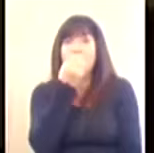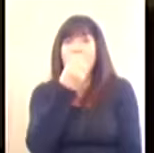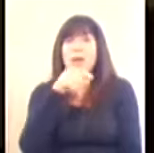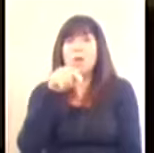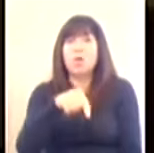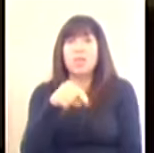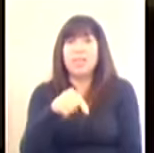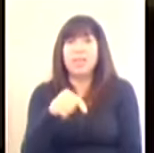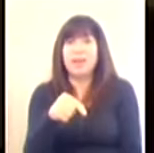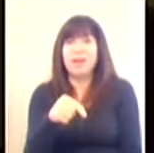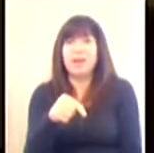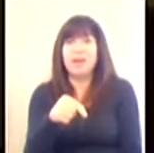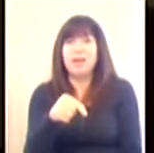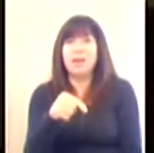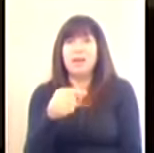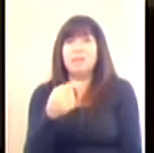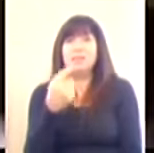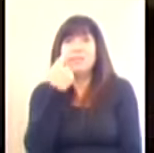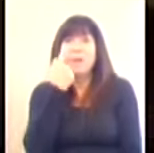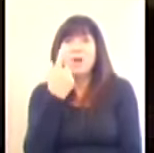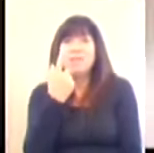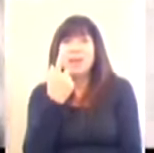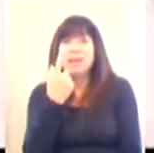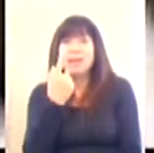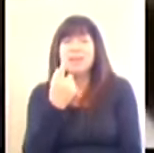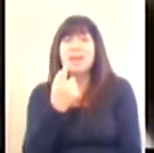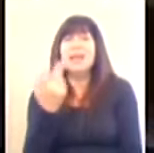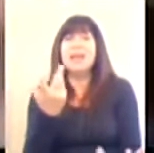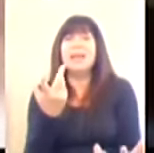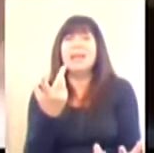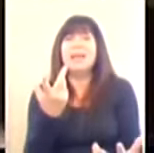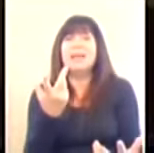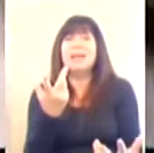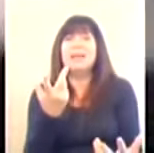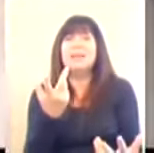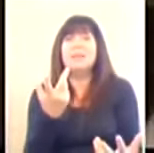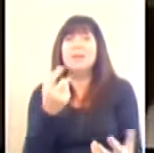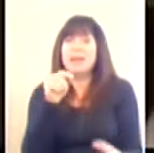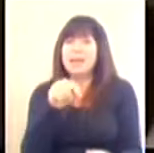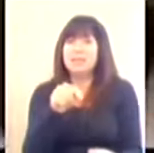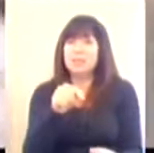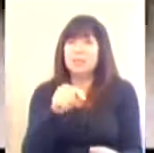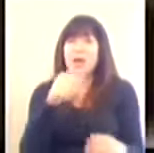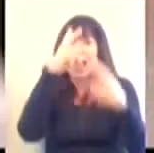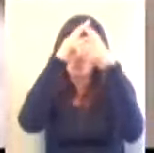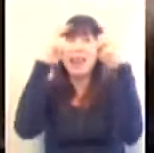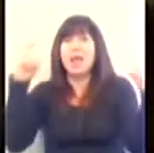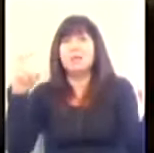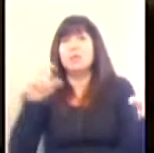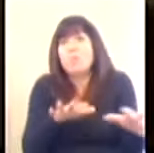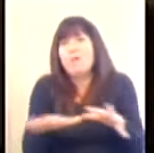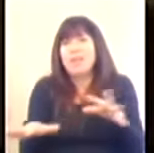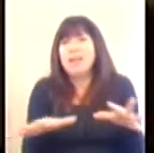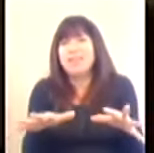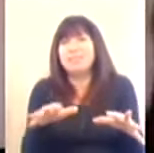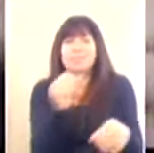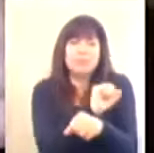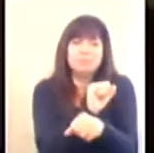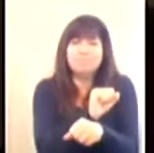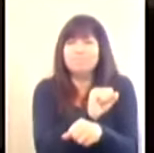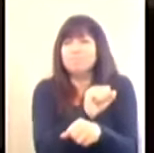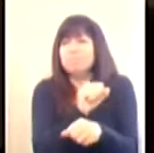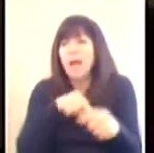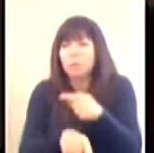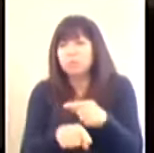for dinner, si uno va a hacer una reactivación, lo que va a salir es electromovilidad, lo que va a salir es renovable. Aumentó un 28% la inversión